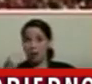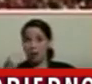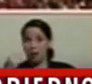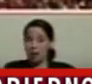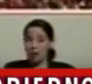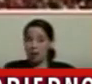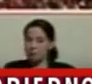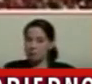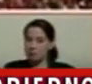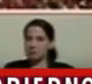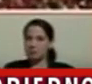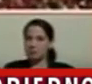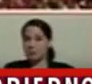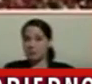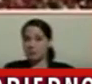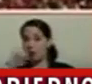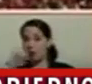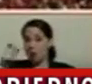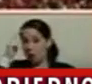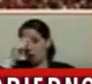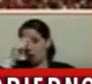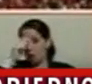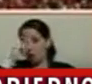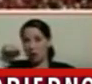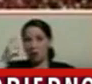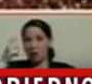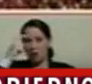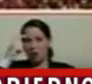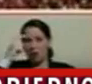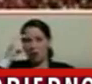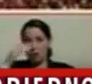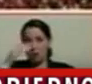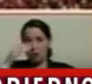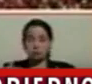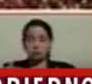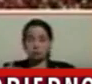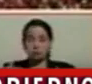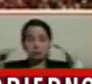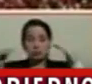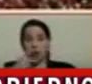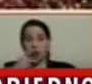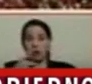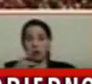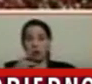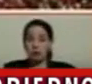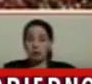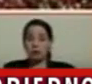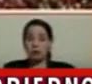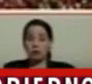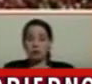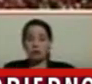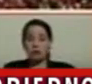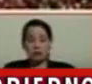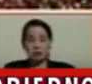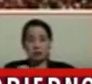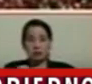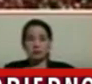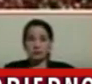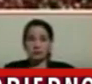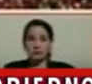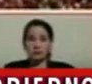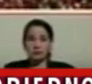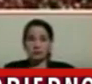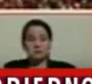obreros, lideresas sindicales, alcaldes, gobernadores presentes, constituyentes. Toda la intriga